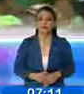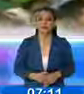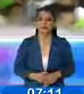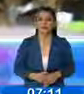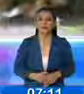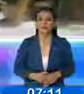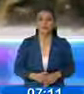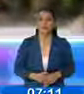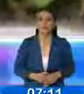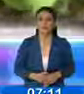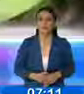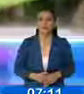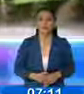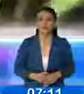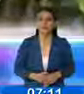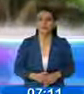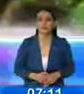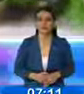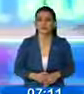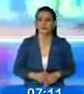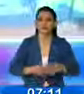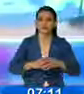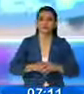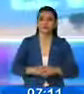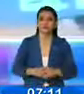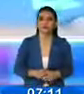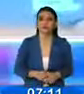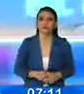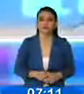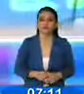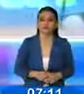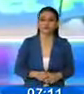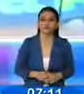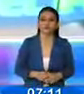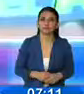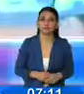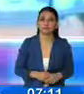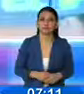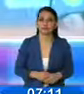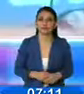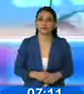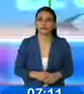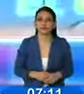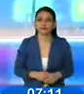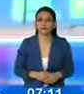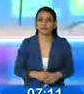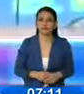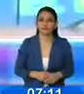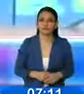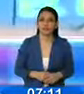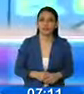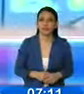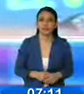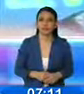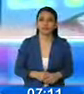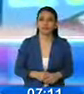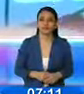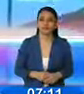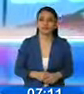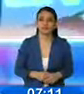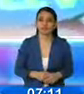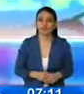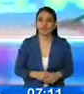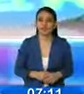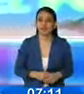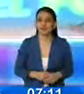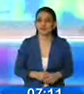Por su decisión de levantar los espejos, de buscarme de este sueño, que me